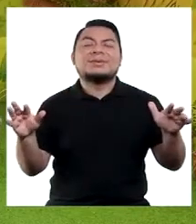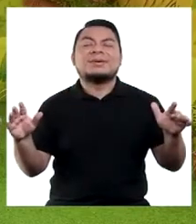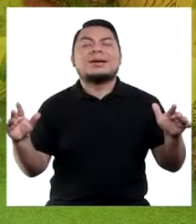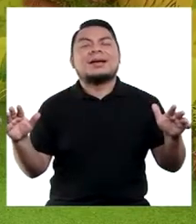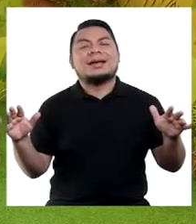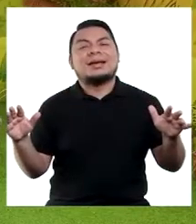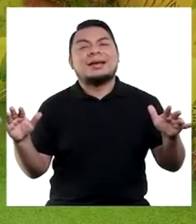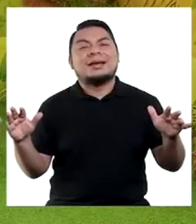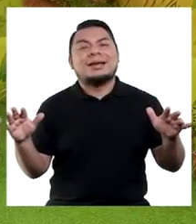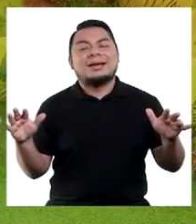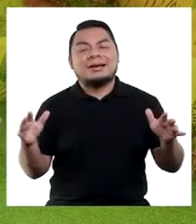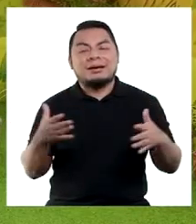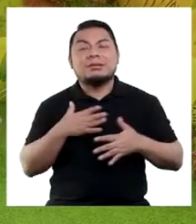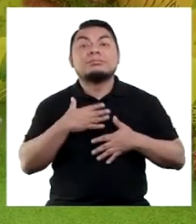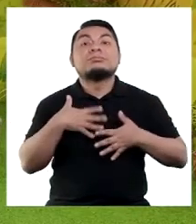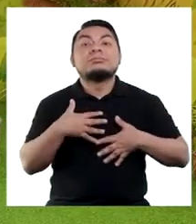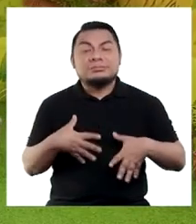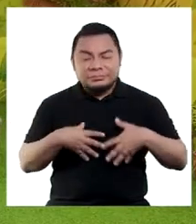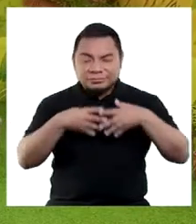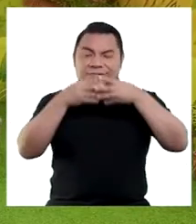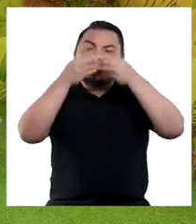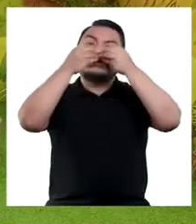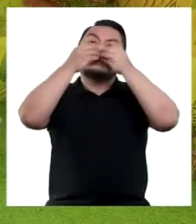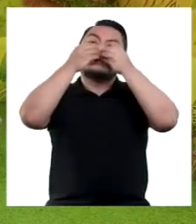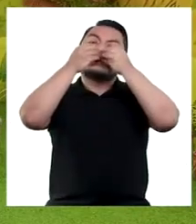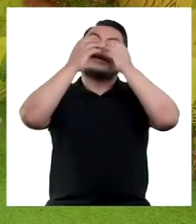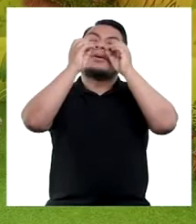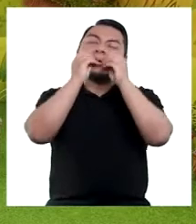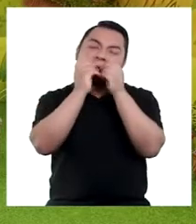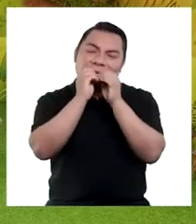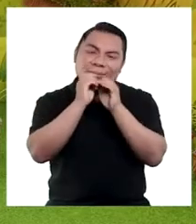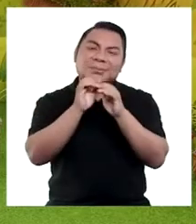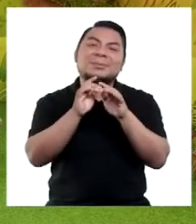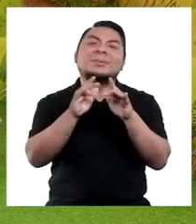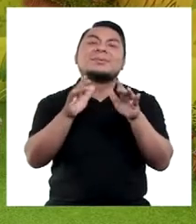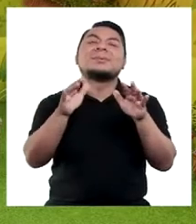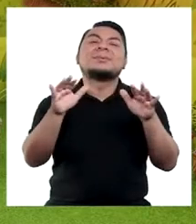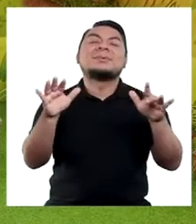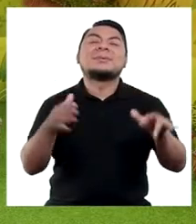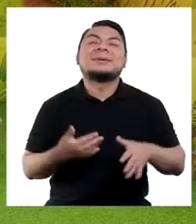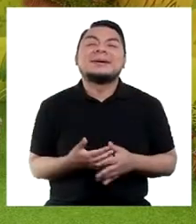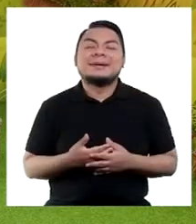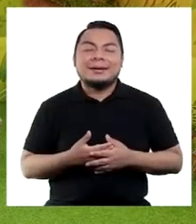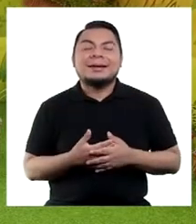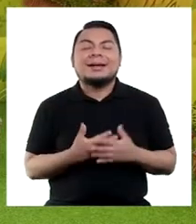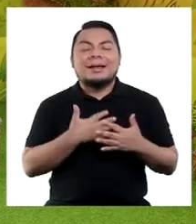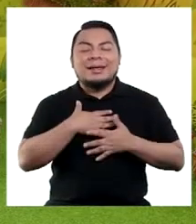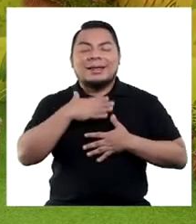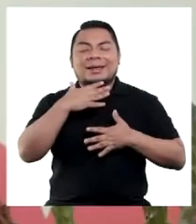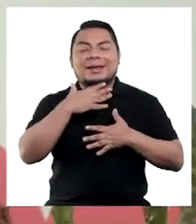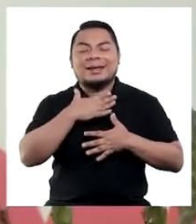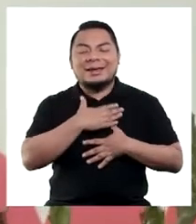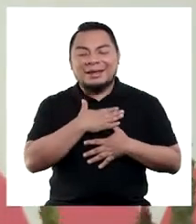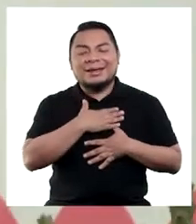exhalar tomamos aire lo botamos bien